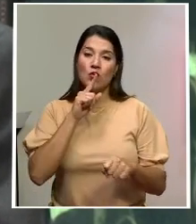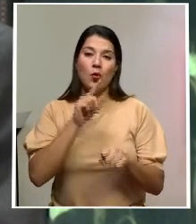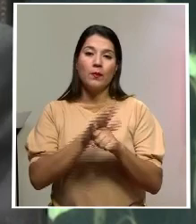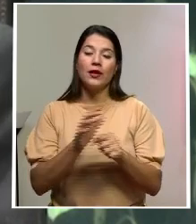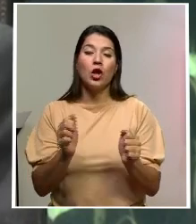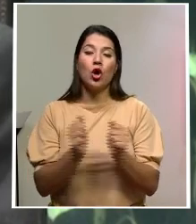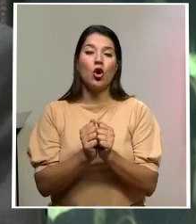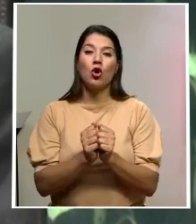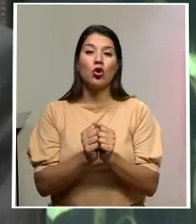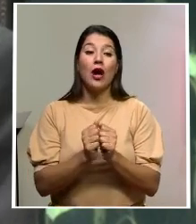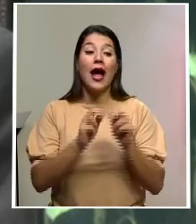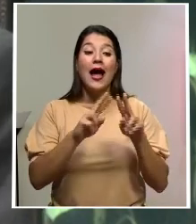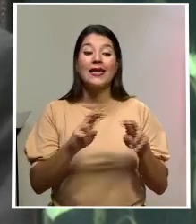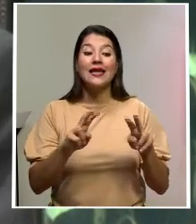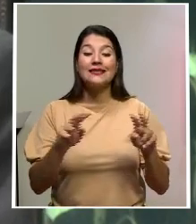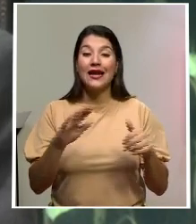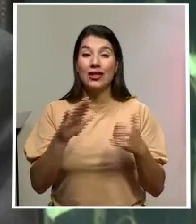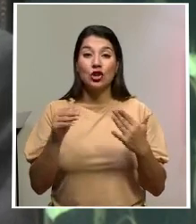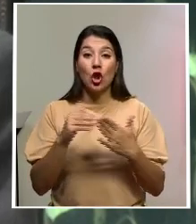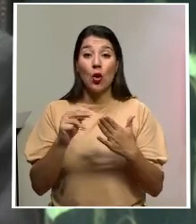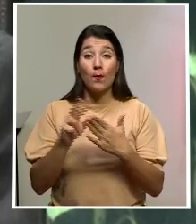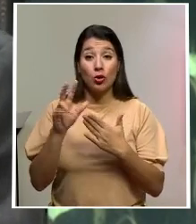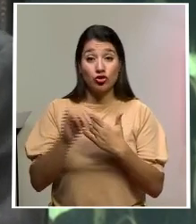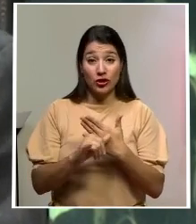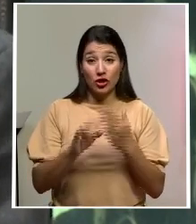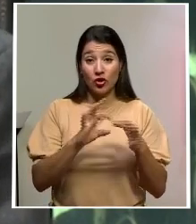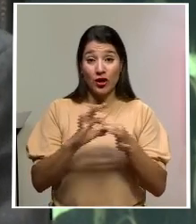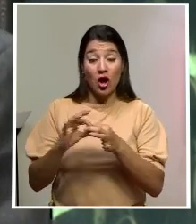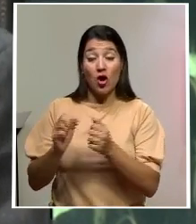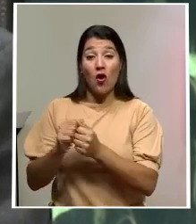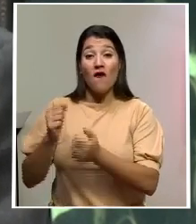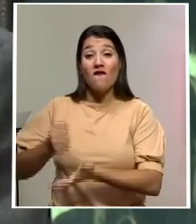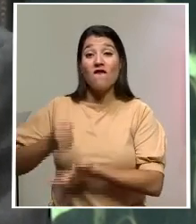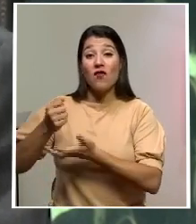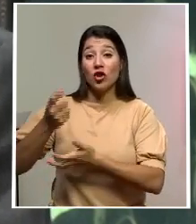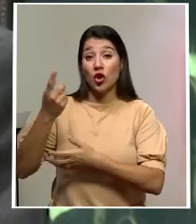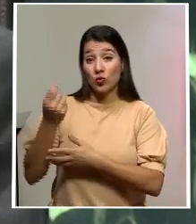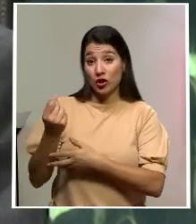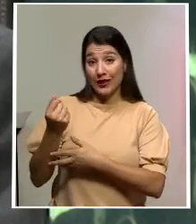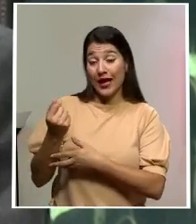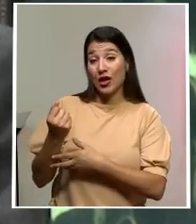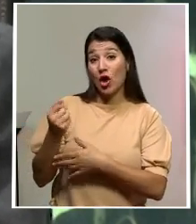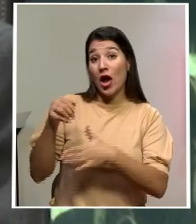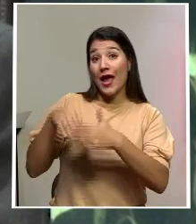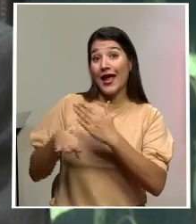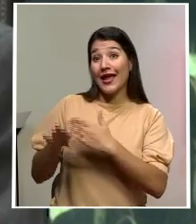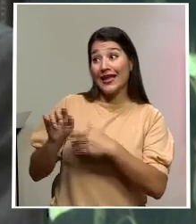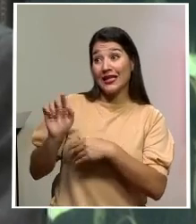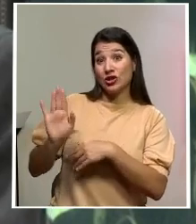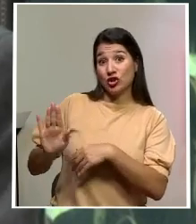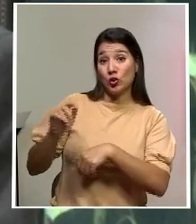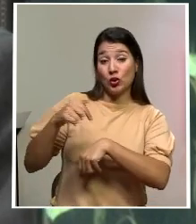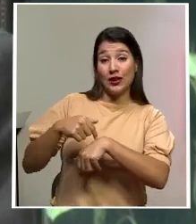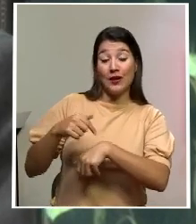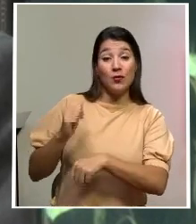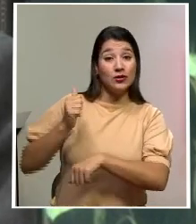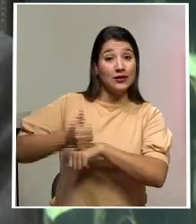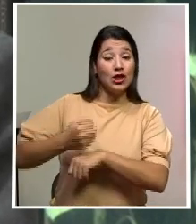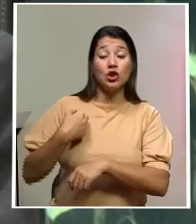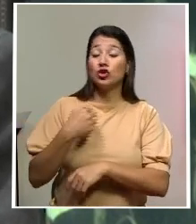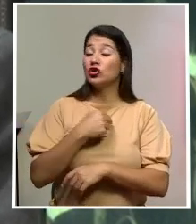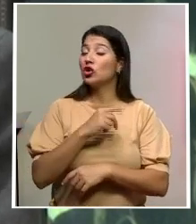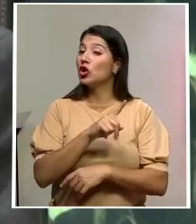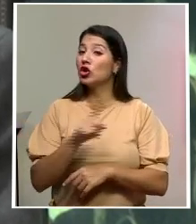por varias razones. La más poderosa es porque bastantes diputados se encuentran en la República. No vamos a estar aprobando más